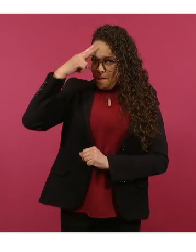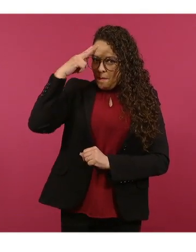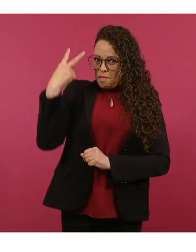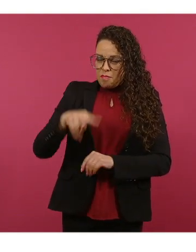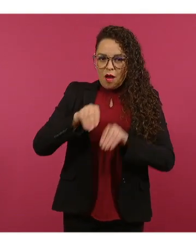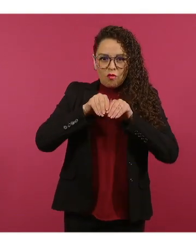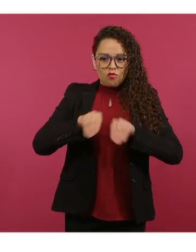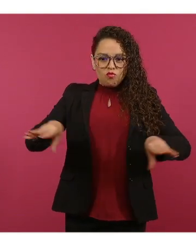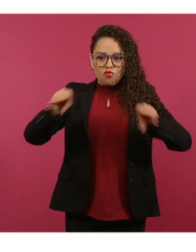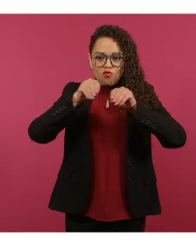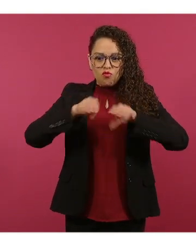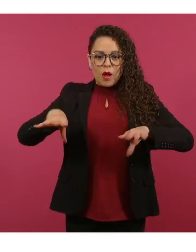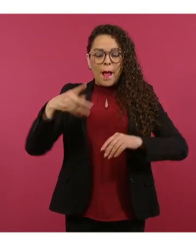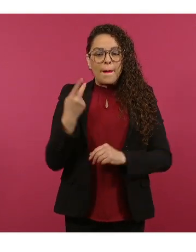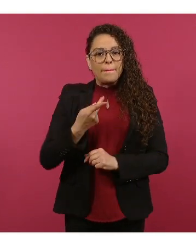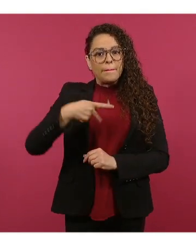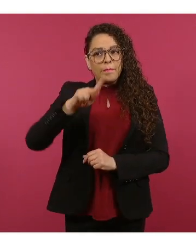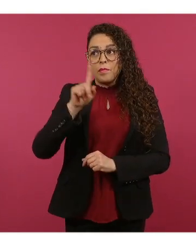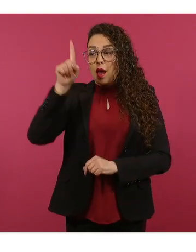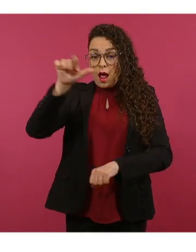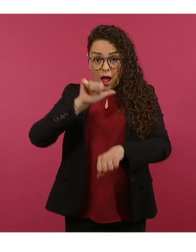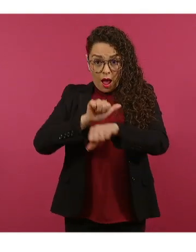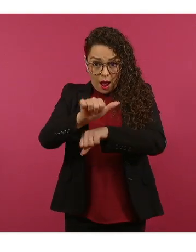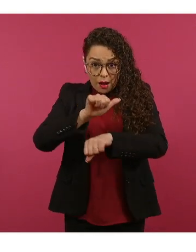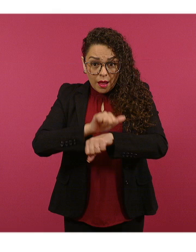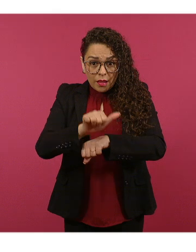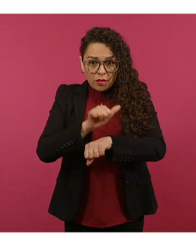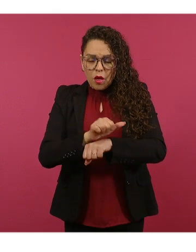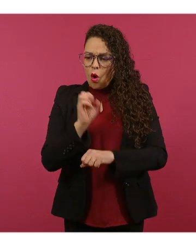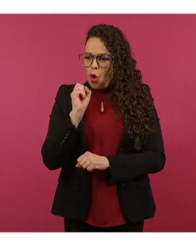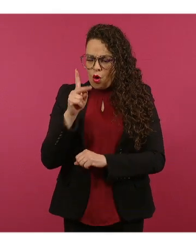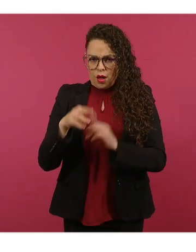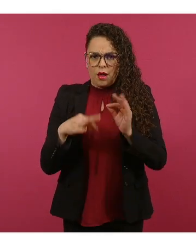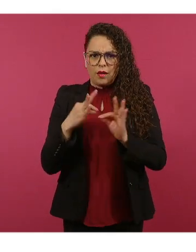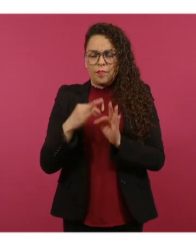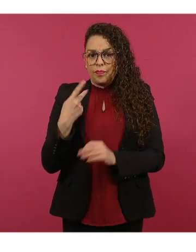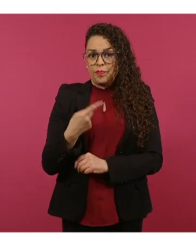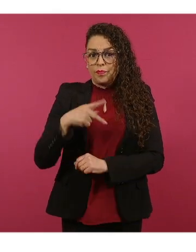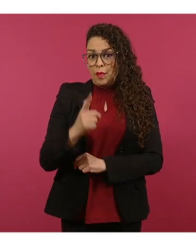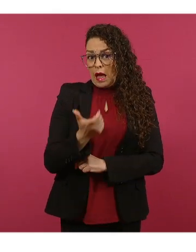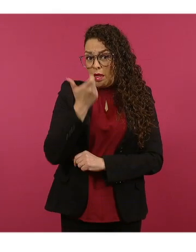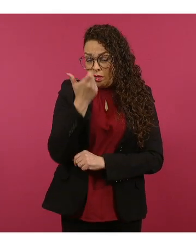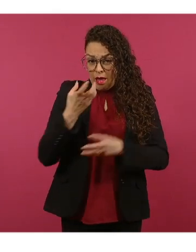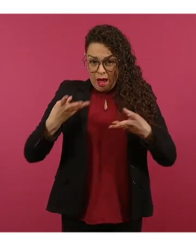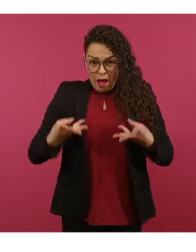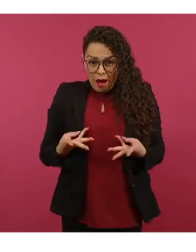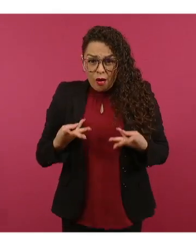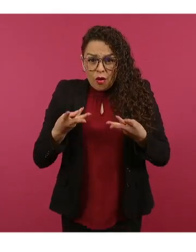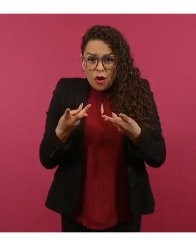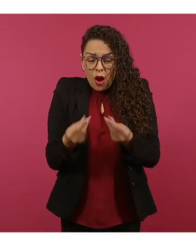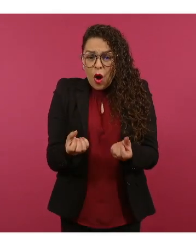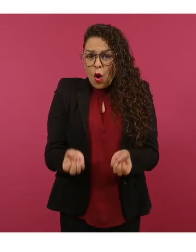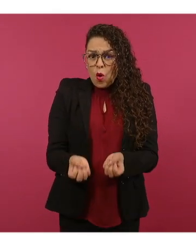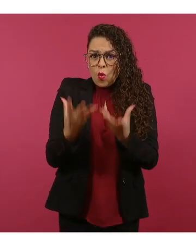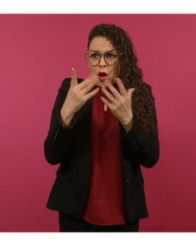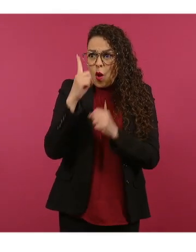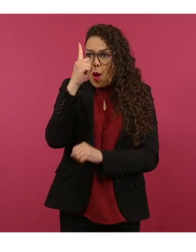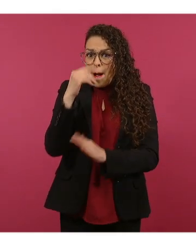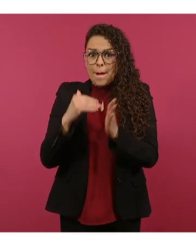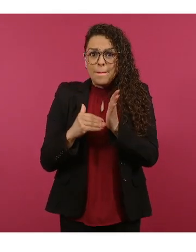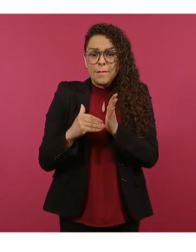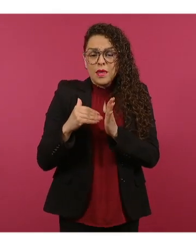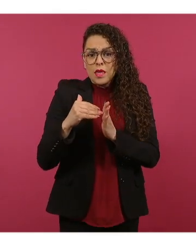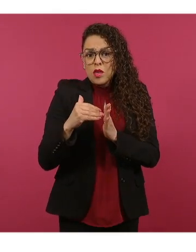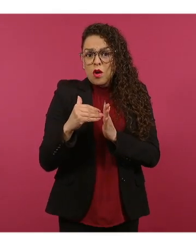de rebaja los likes en Argentina, esta campaña ha significado un gasto aproximadamente de $1,000,000 a la